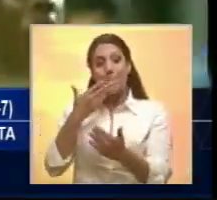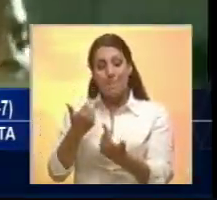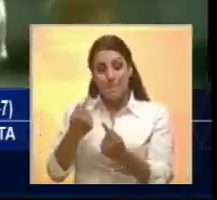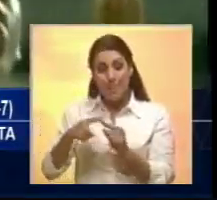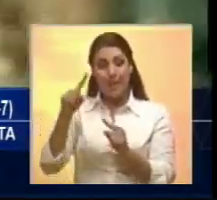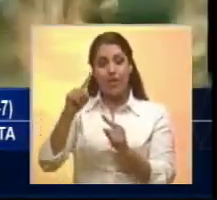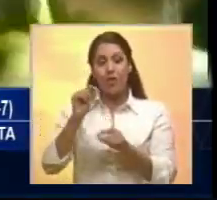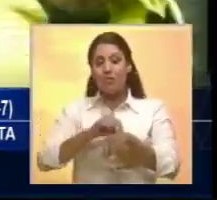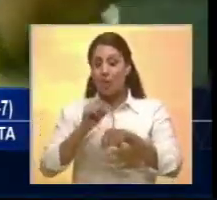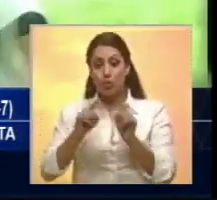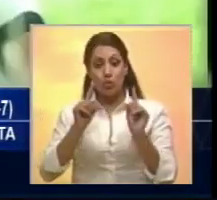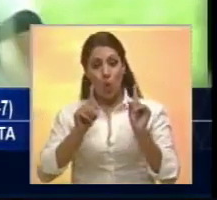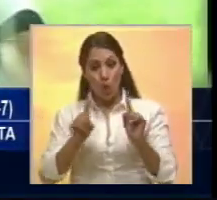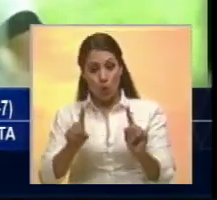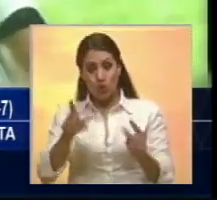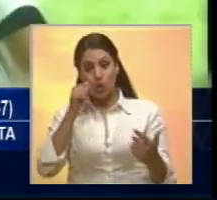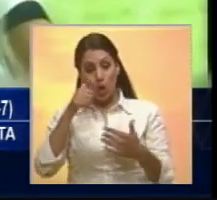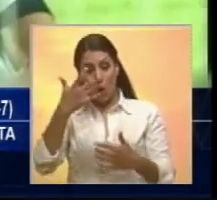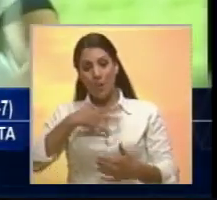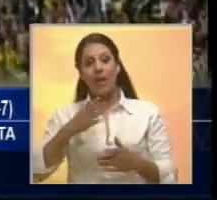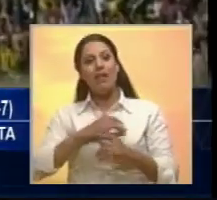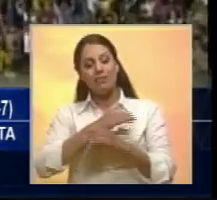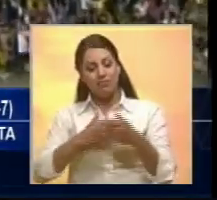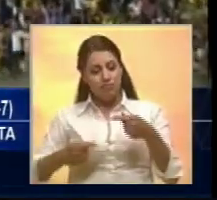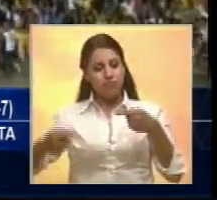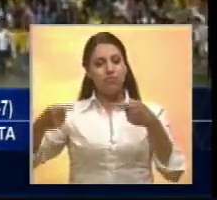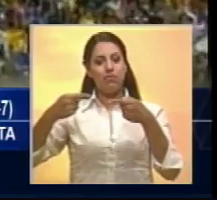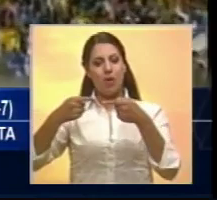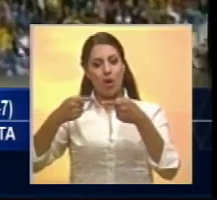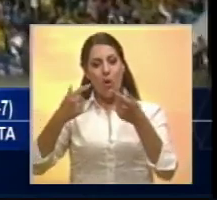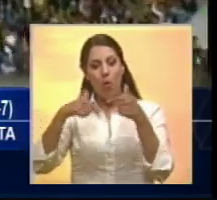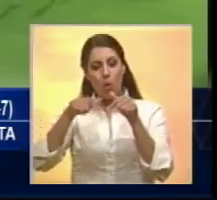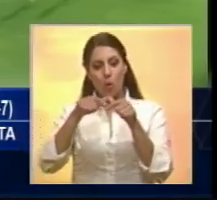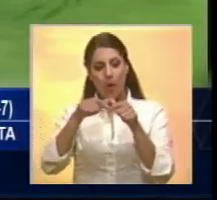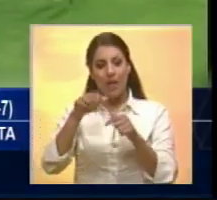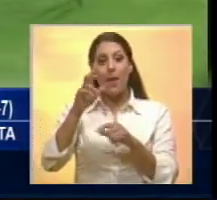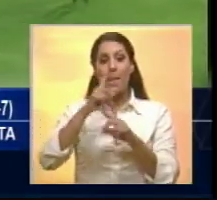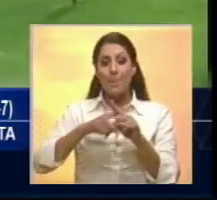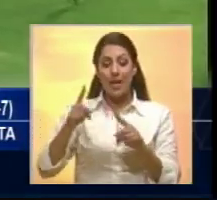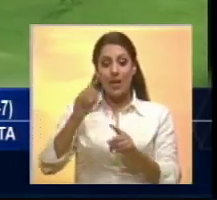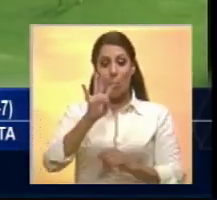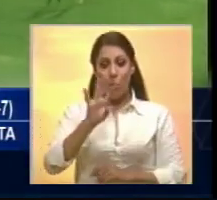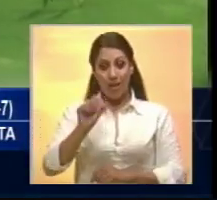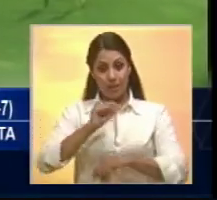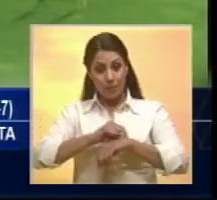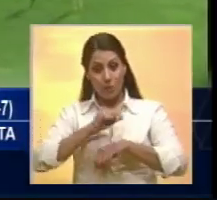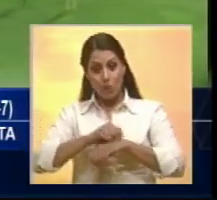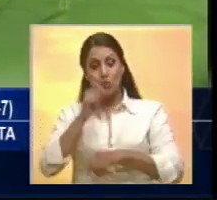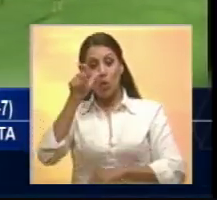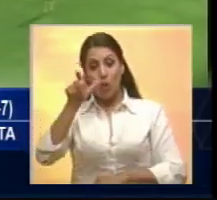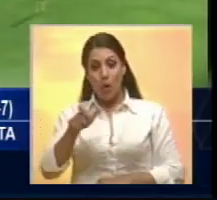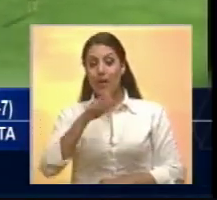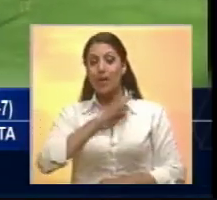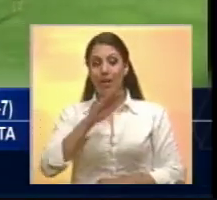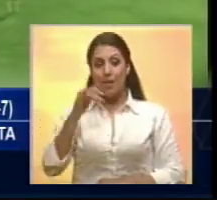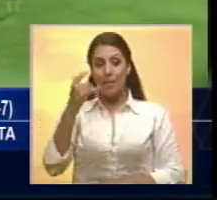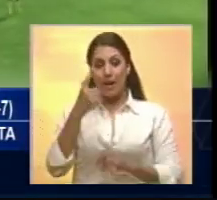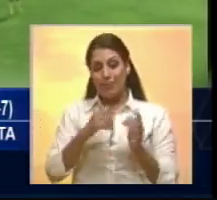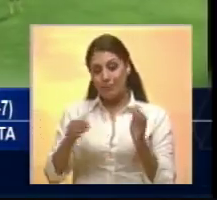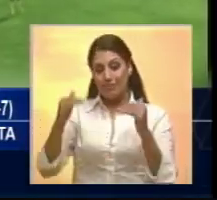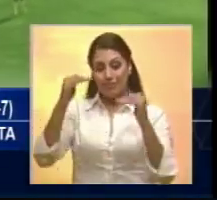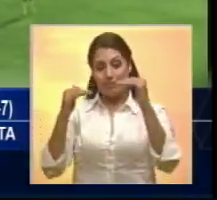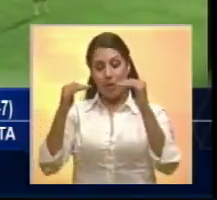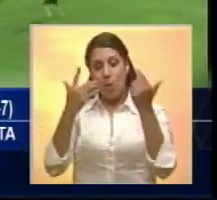embargo, al minuto 11, Juber Mosquera puso en ventaja al carrusel aurinegro, mientras que al 40, Giancarlo Hurtado colocó la paridad